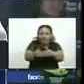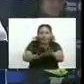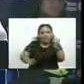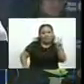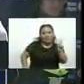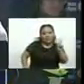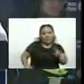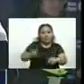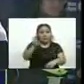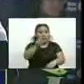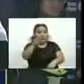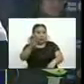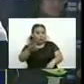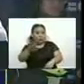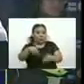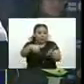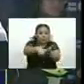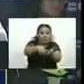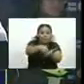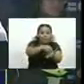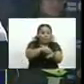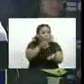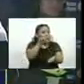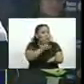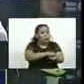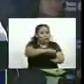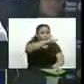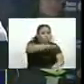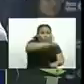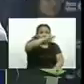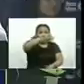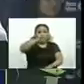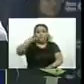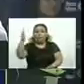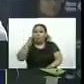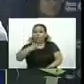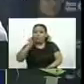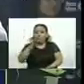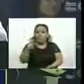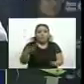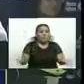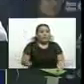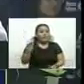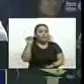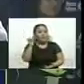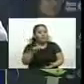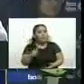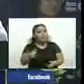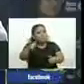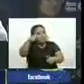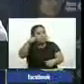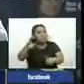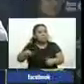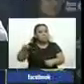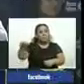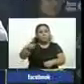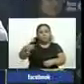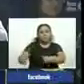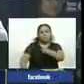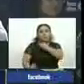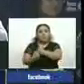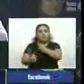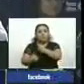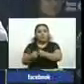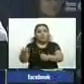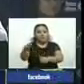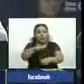en estos 14 municipios es donde se produce más de la mitad de los residuos de todo el país, haya sido apoyada por las fracciones